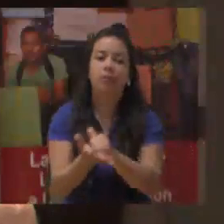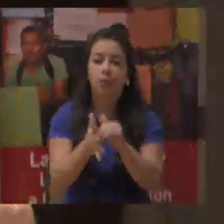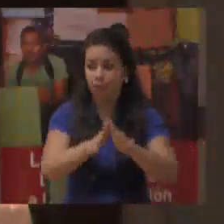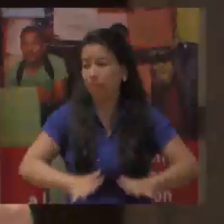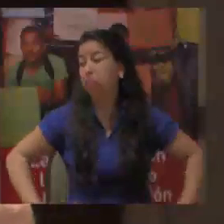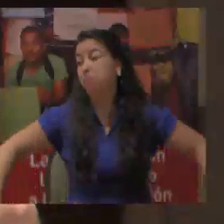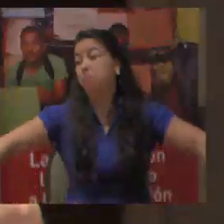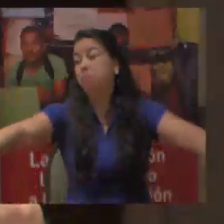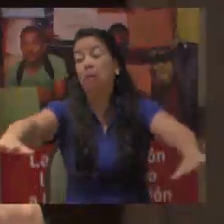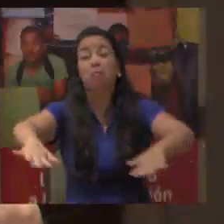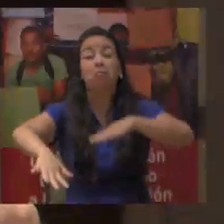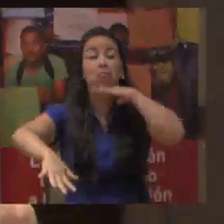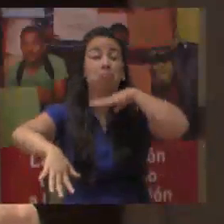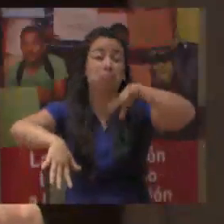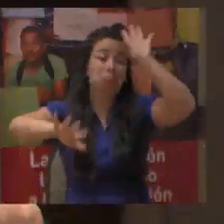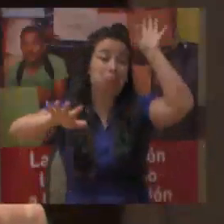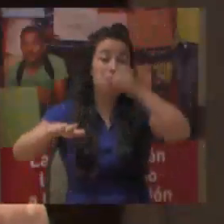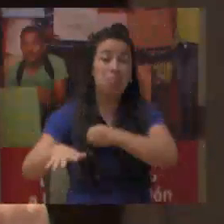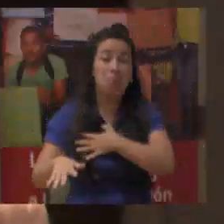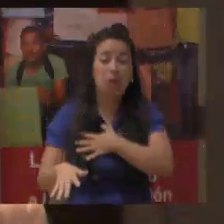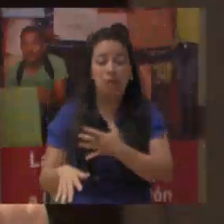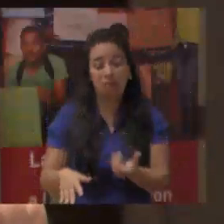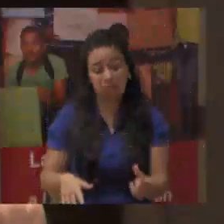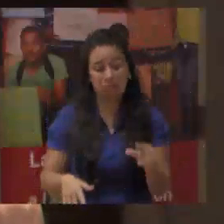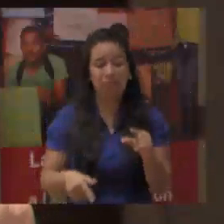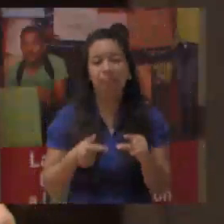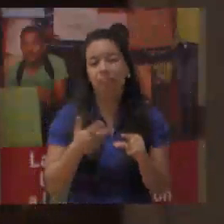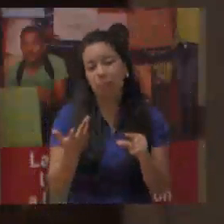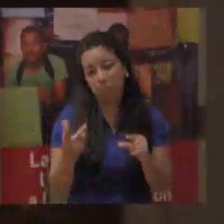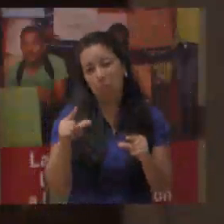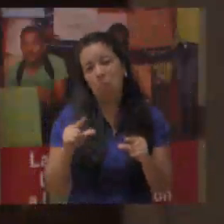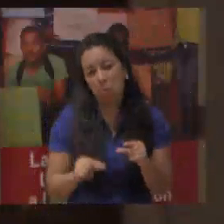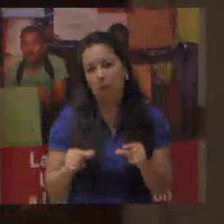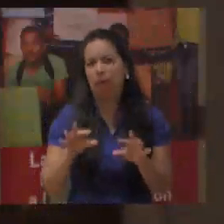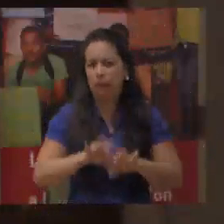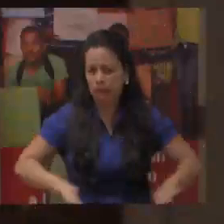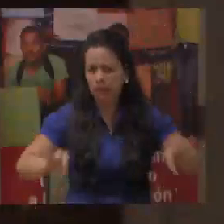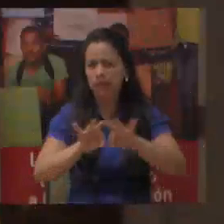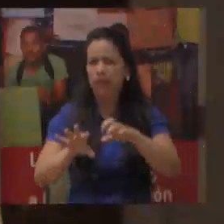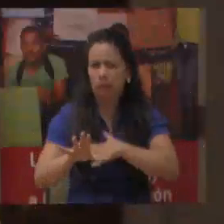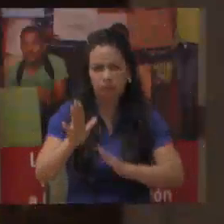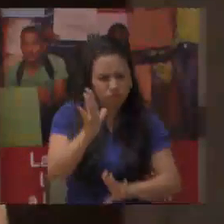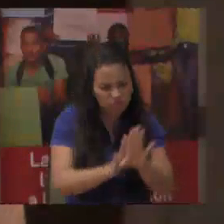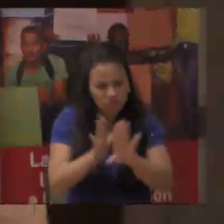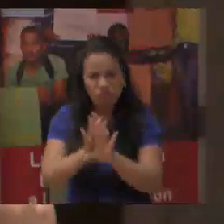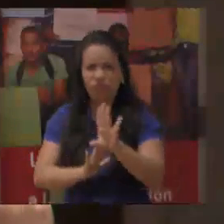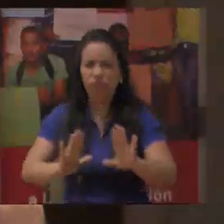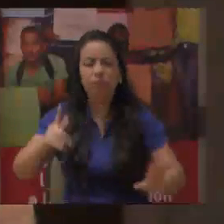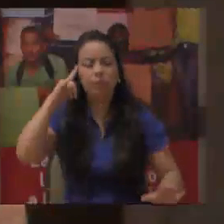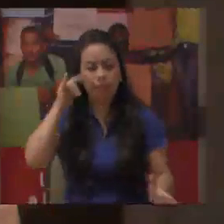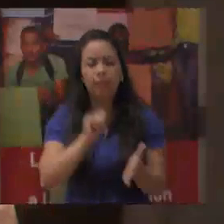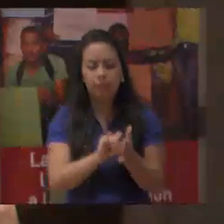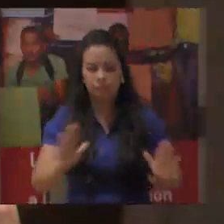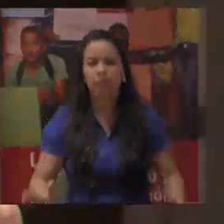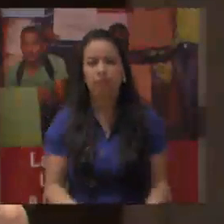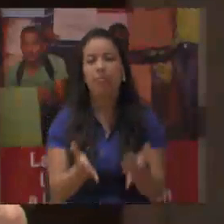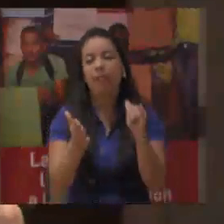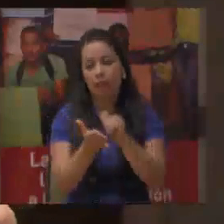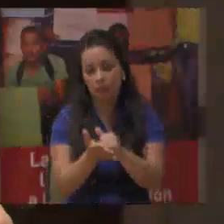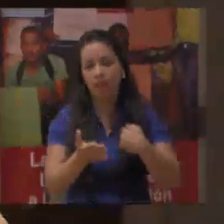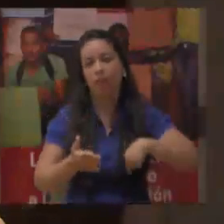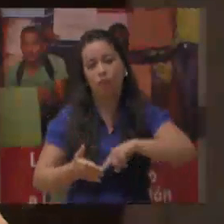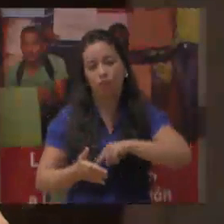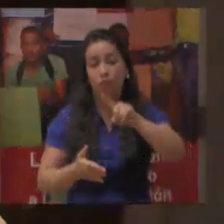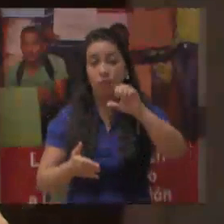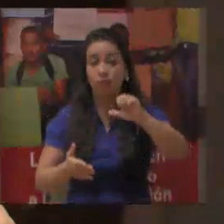muchos, oportunidades tenemos que desarrollarlas y creerlas. Ese es nuestro compromiso desde la SAC,